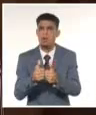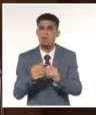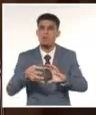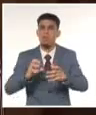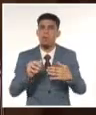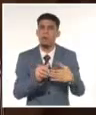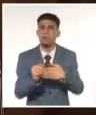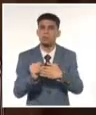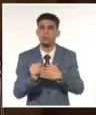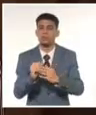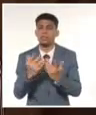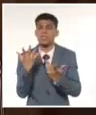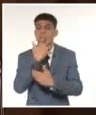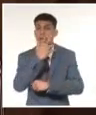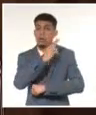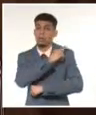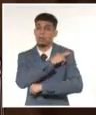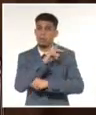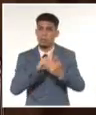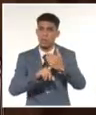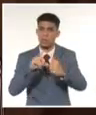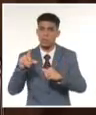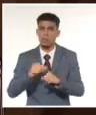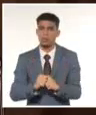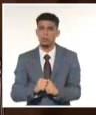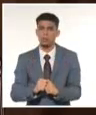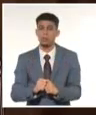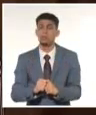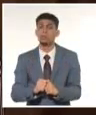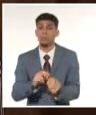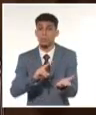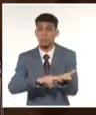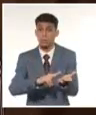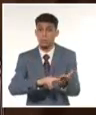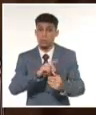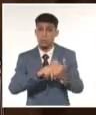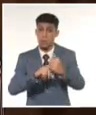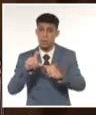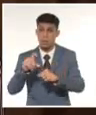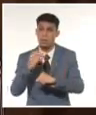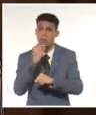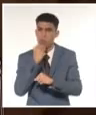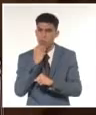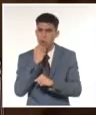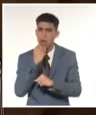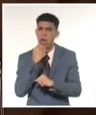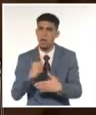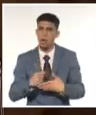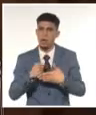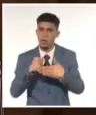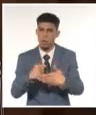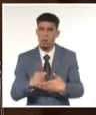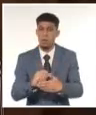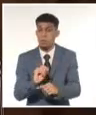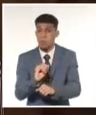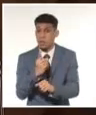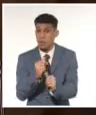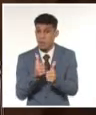los cuadros, que solo es posible cuando demuestran ejemplaridad, convicción y firmeza